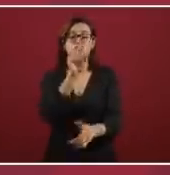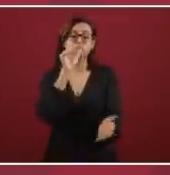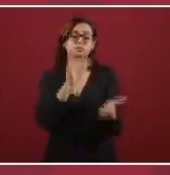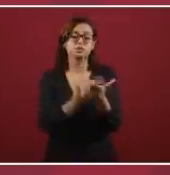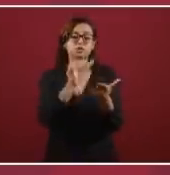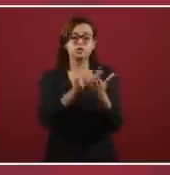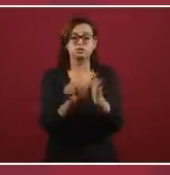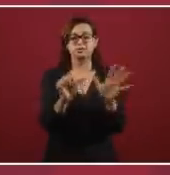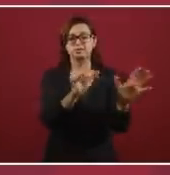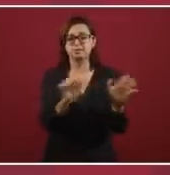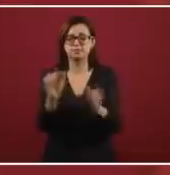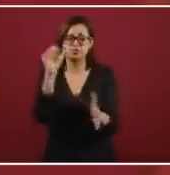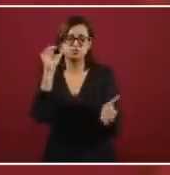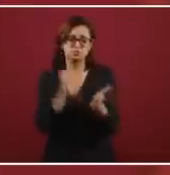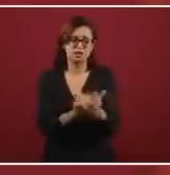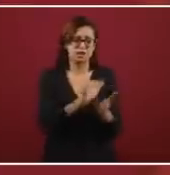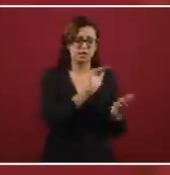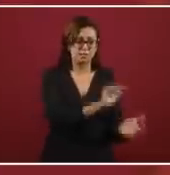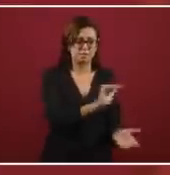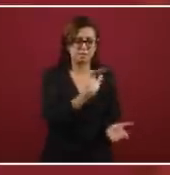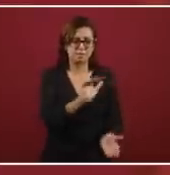2,600,000 barriles